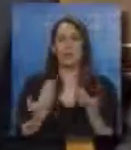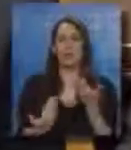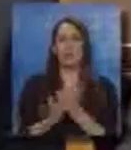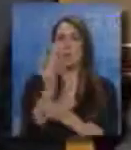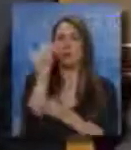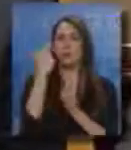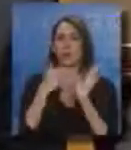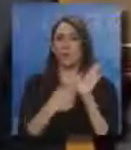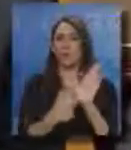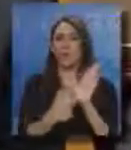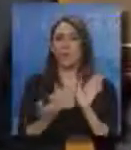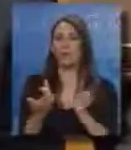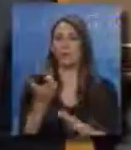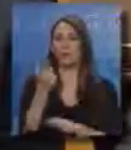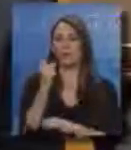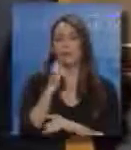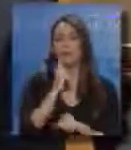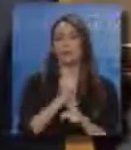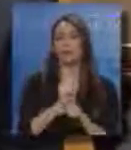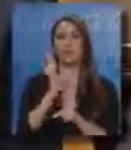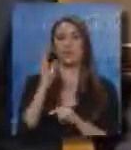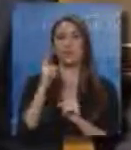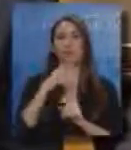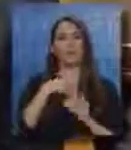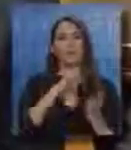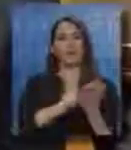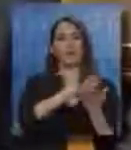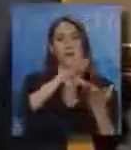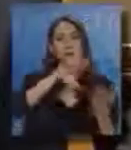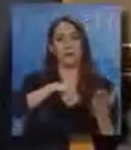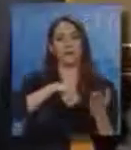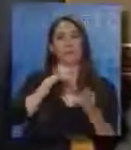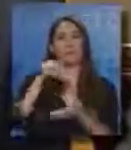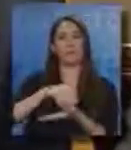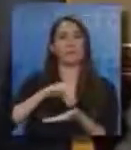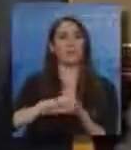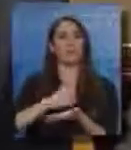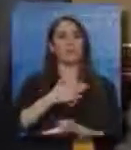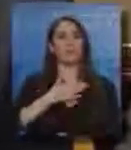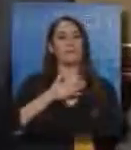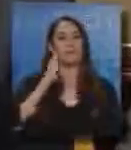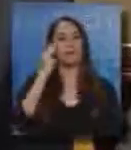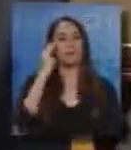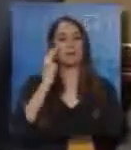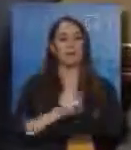queremos emular en la medida de lo que sea posible, en la medida de lo que sea aplicable a nuestra realidad.